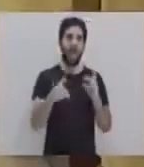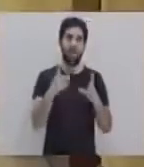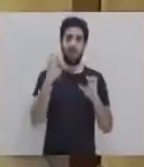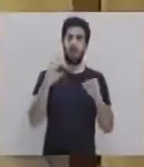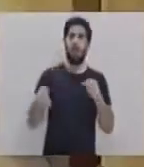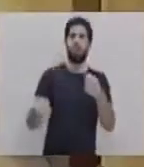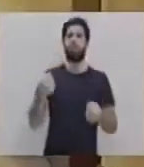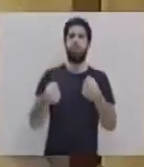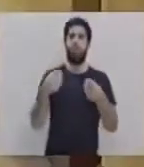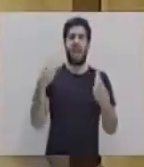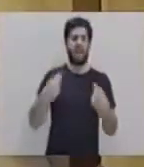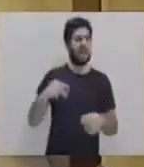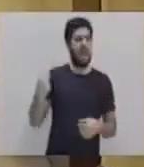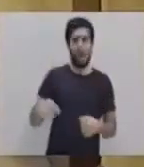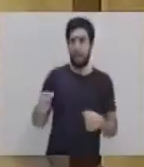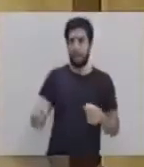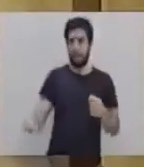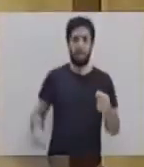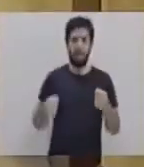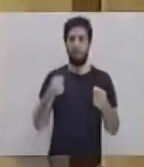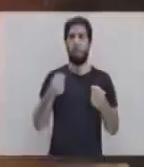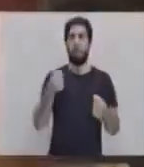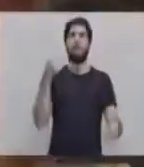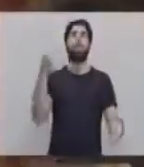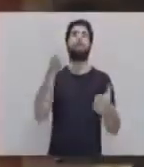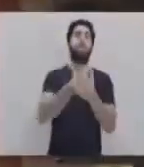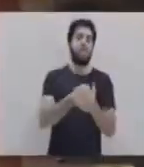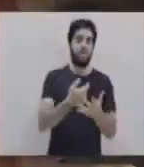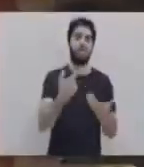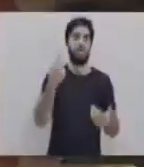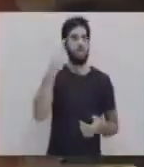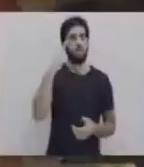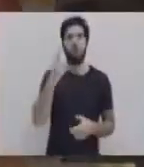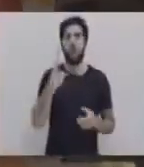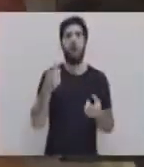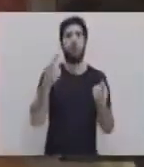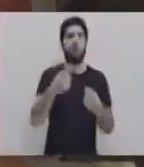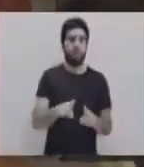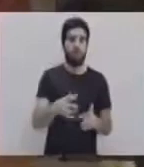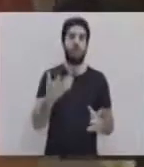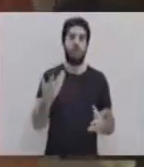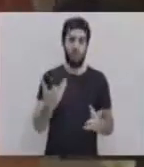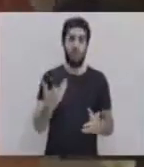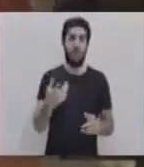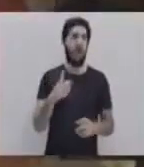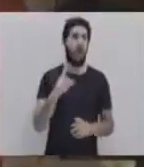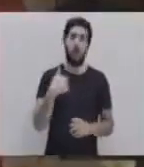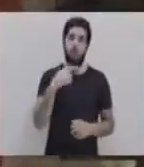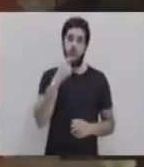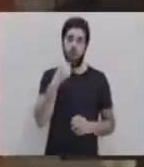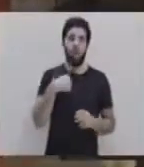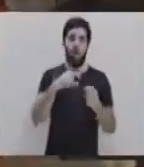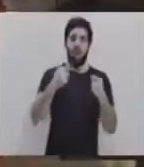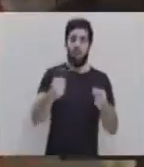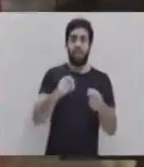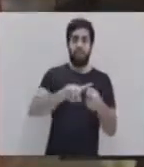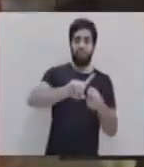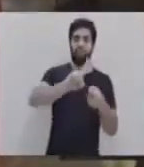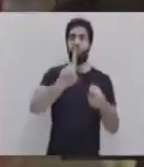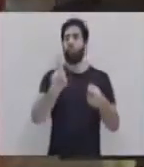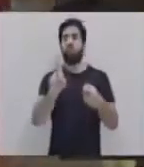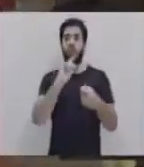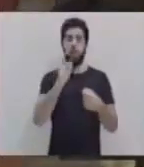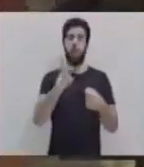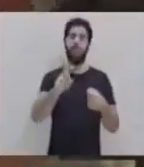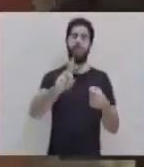el exceso de velocidad, ¿verdad? Y que muchas personas pues tal vez no saben hasta qué momento dicen, bueno, ya tengo que bajarle